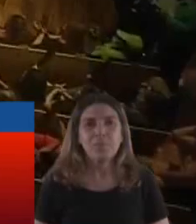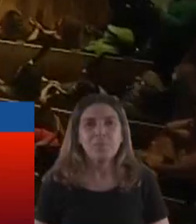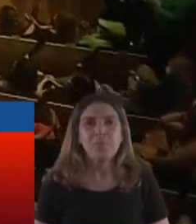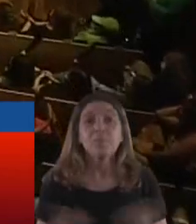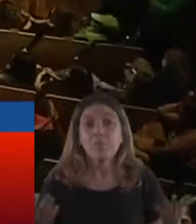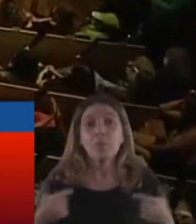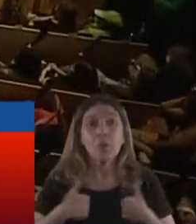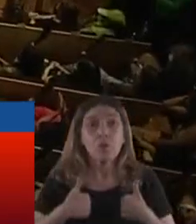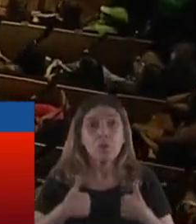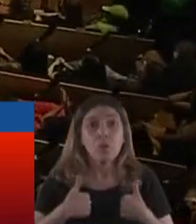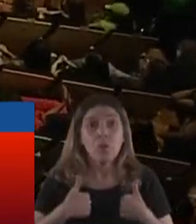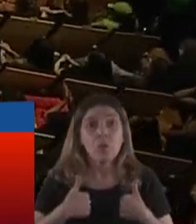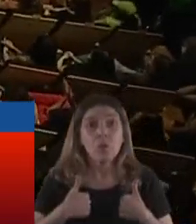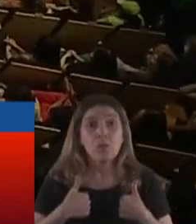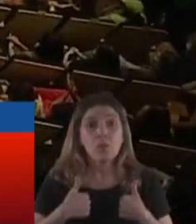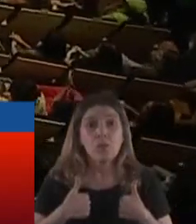Yo tengo,